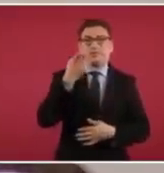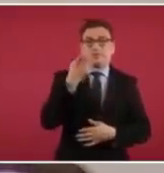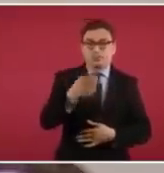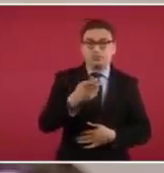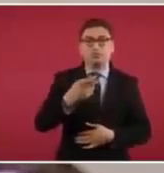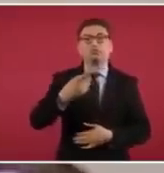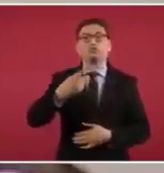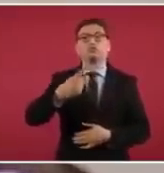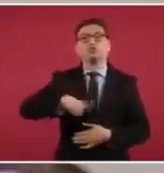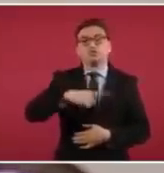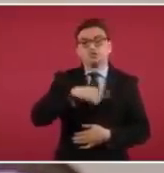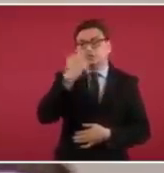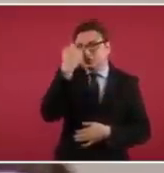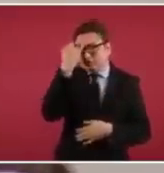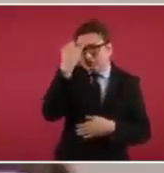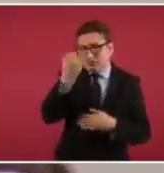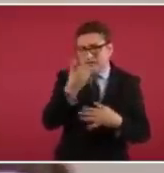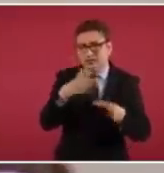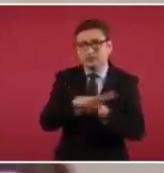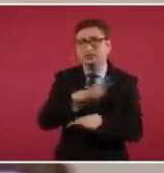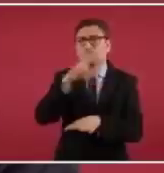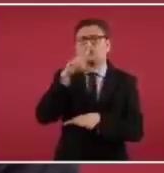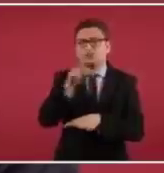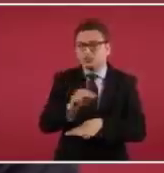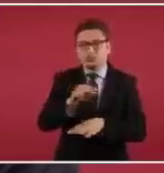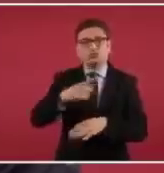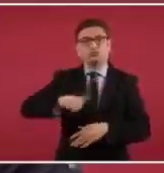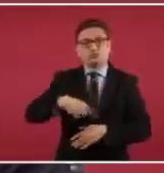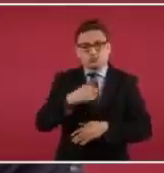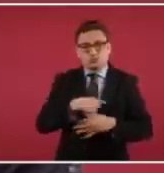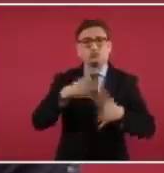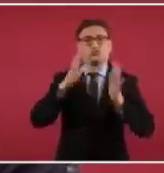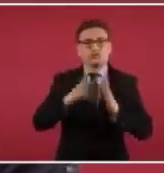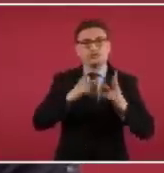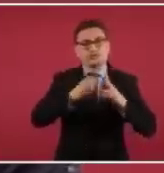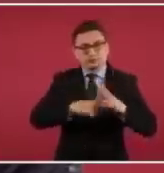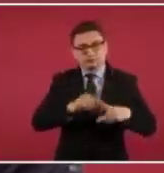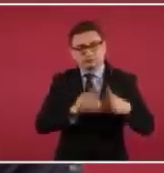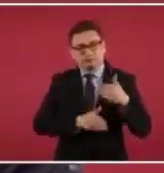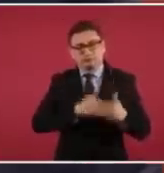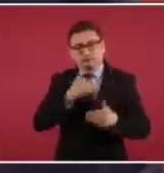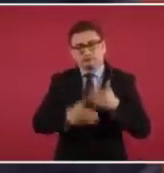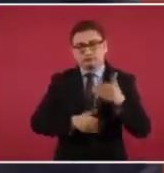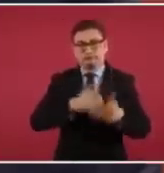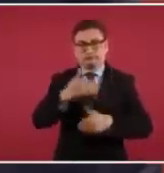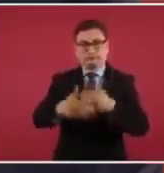a cambiar la estrategia que ya iniciamos.